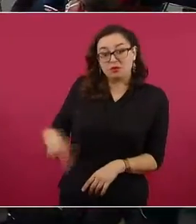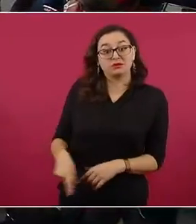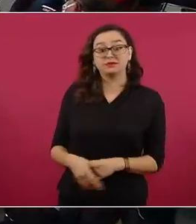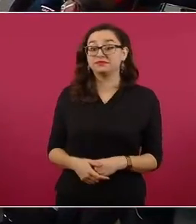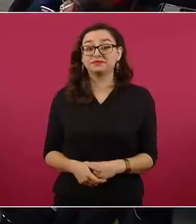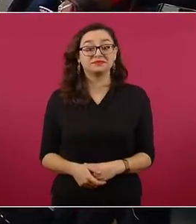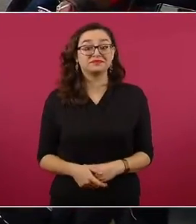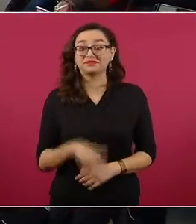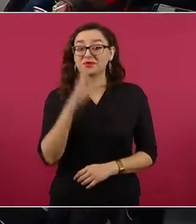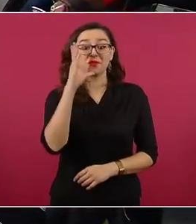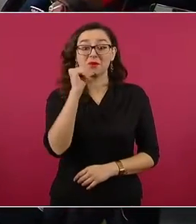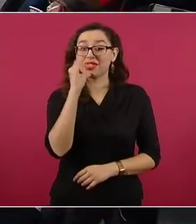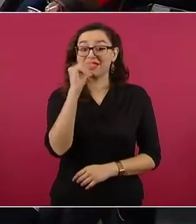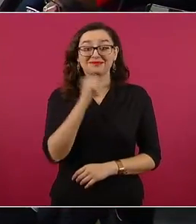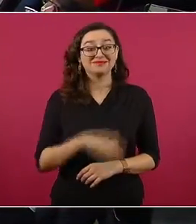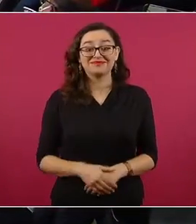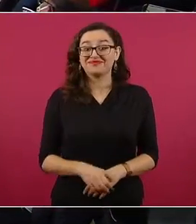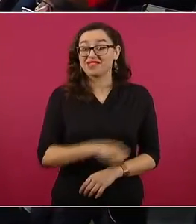Tienen que ser particulares.